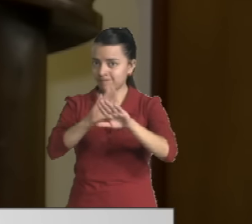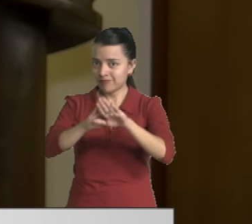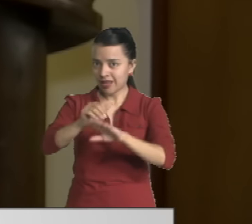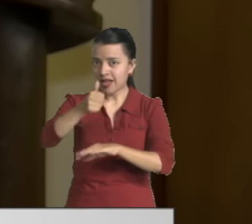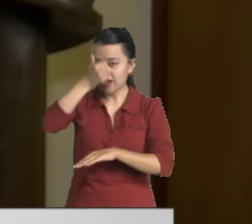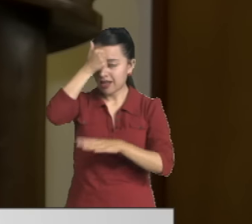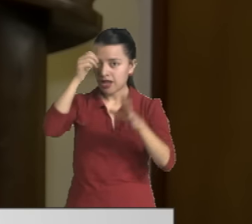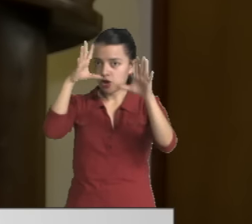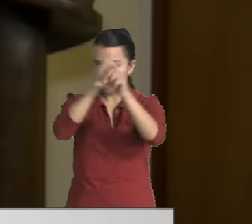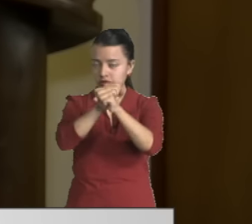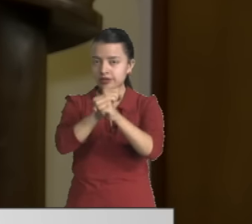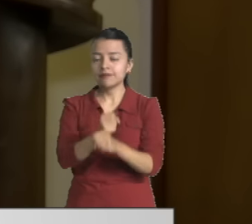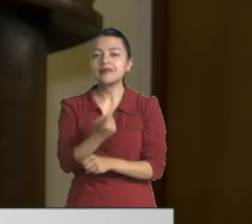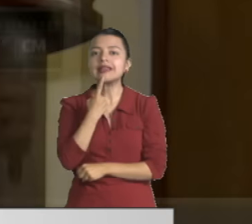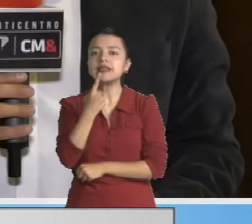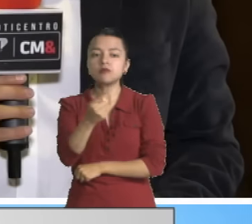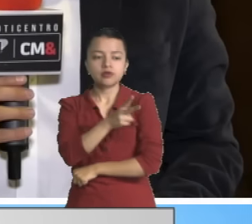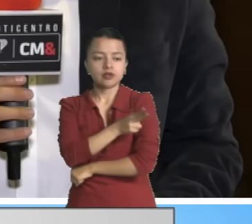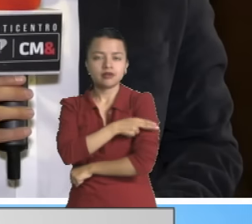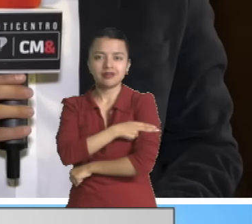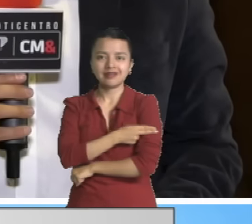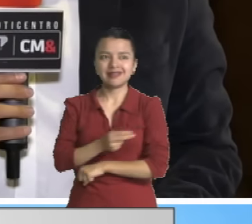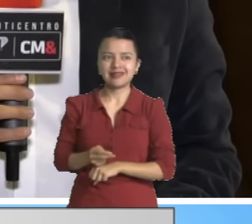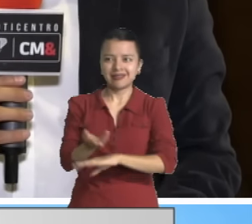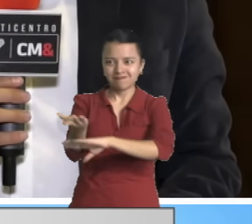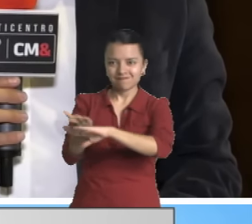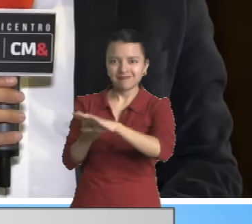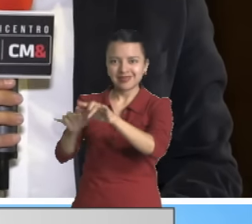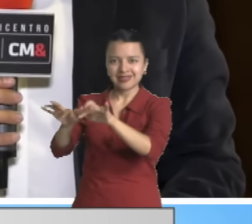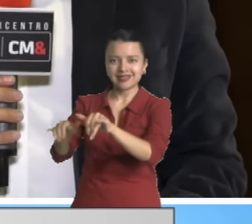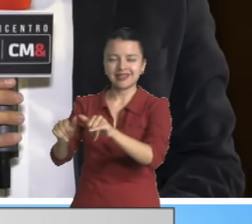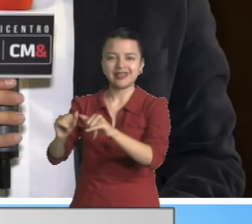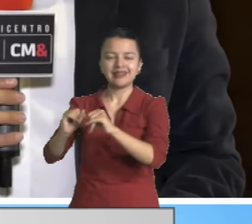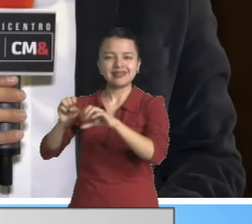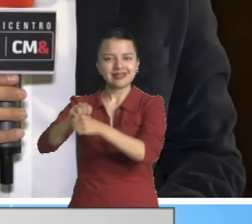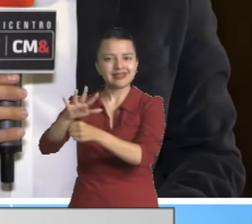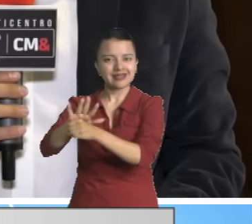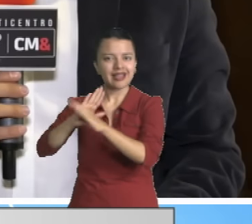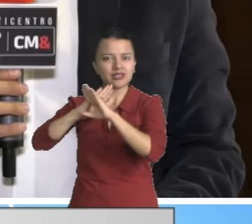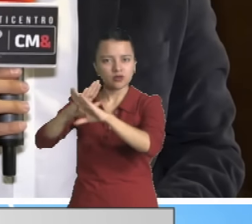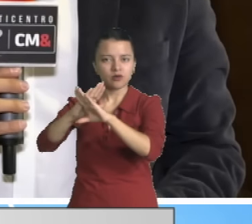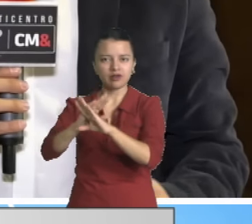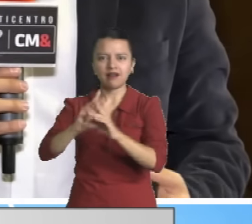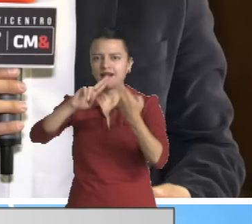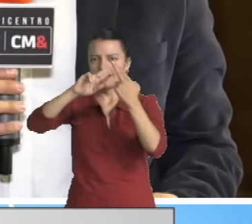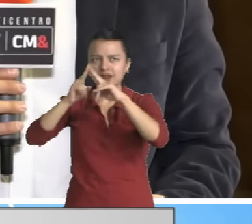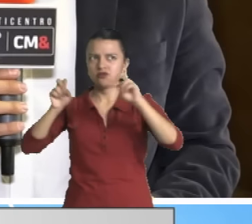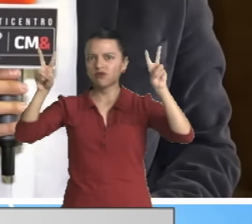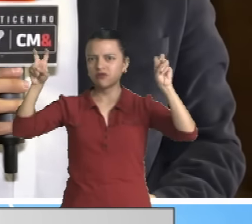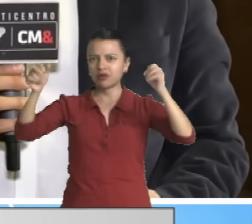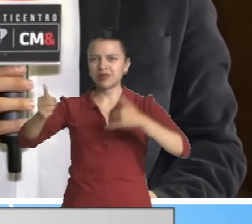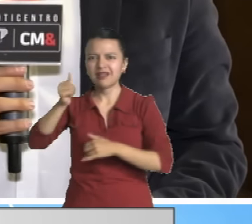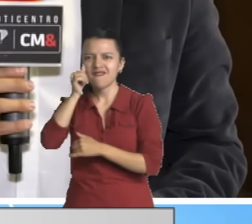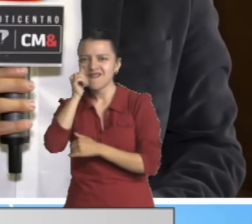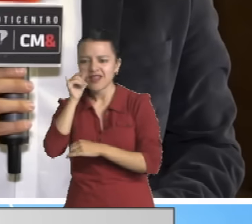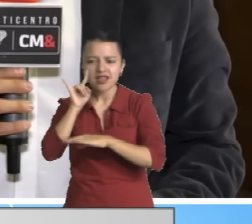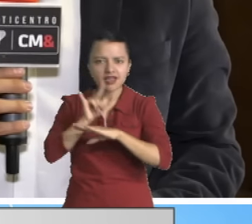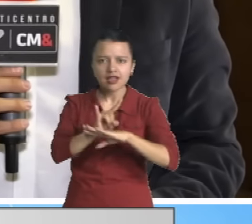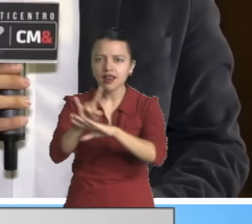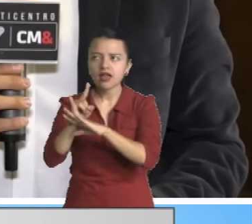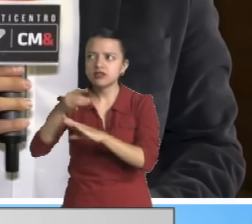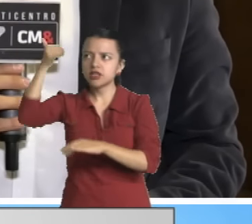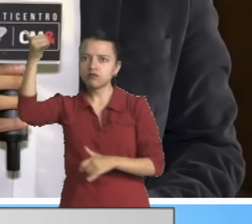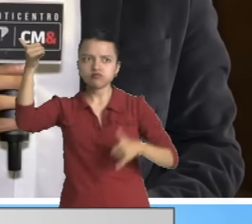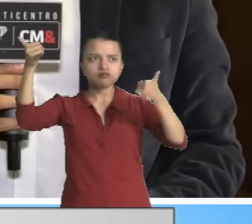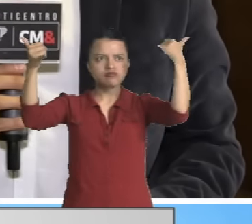la solicitud que había hecho la Personería de Bogotá, la Secretaría Distrital de Seguridad, en materia de los mecanismos utilizados para garantizar la